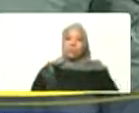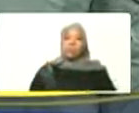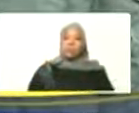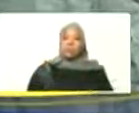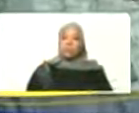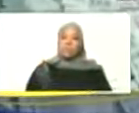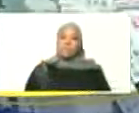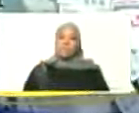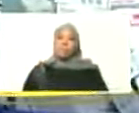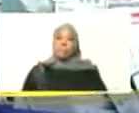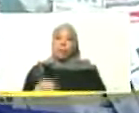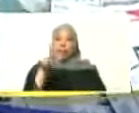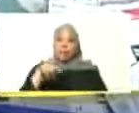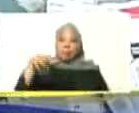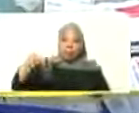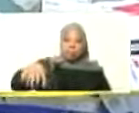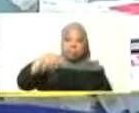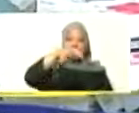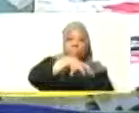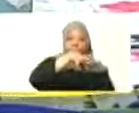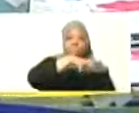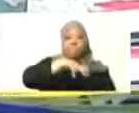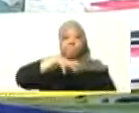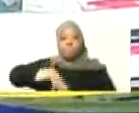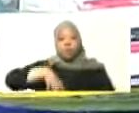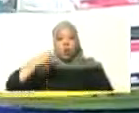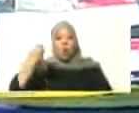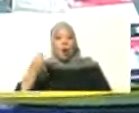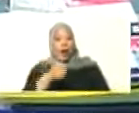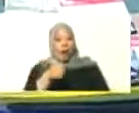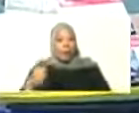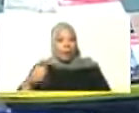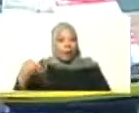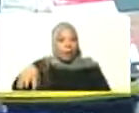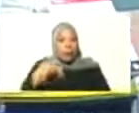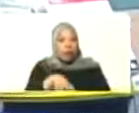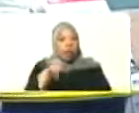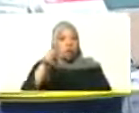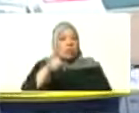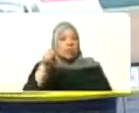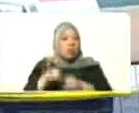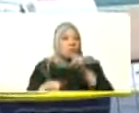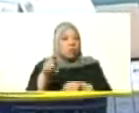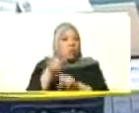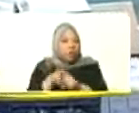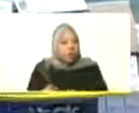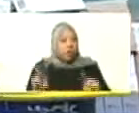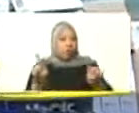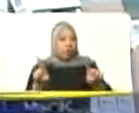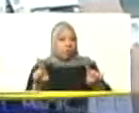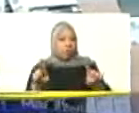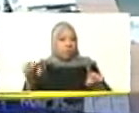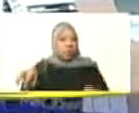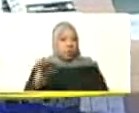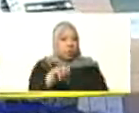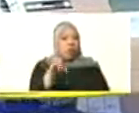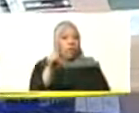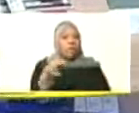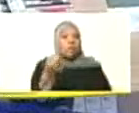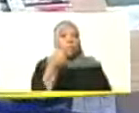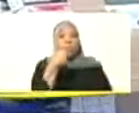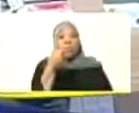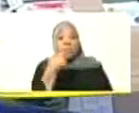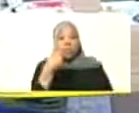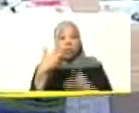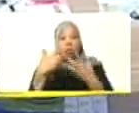compartimentos territoriales autosuficientes en todos los rubros, en alimentación, en medicina, en